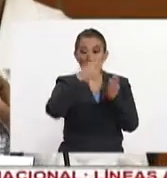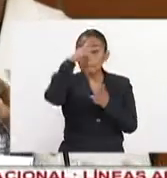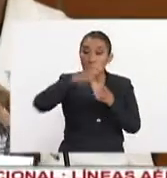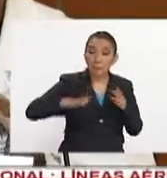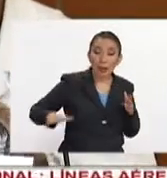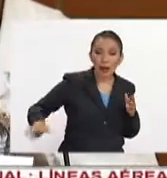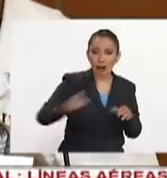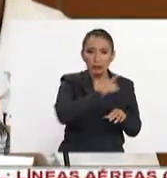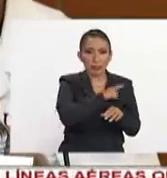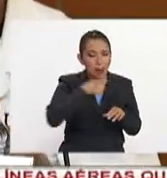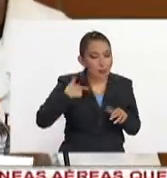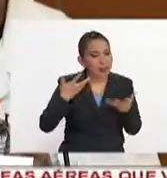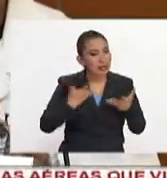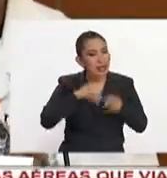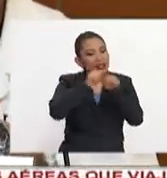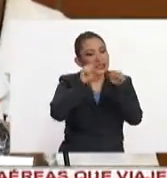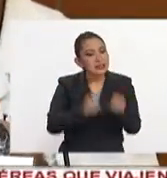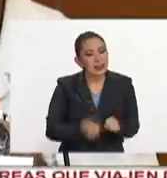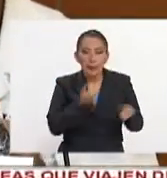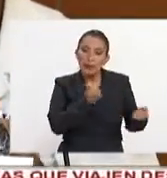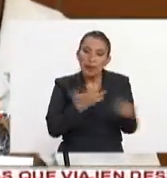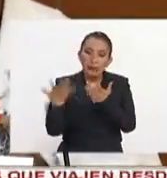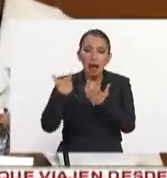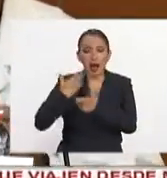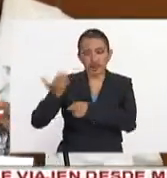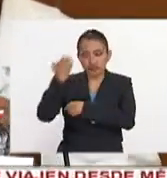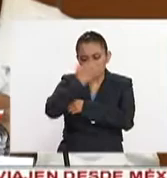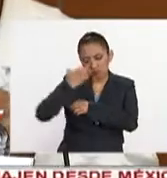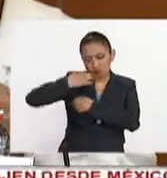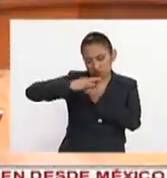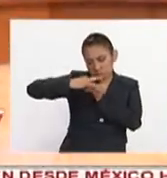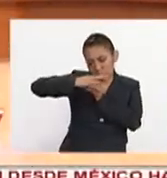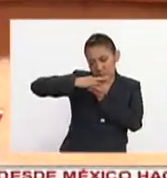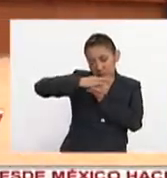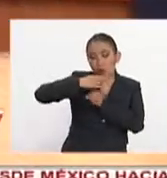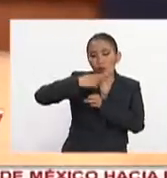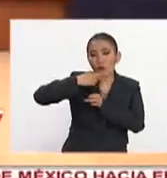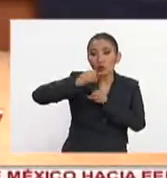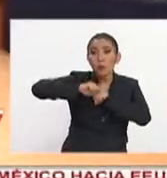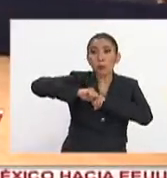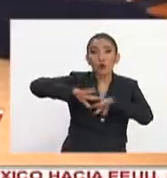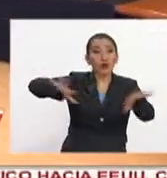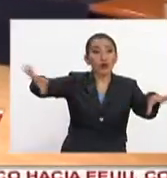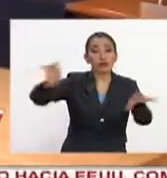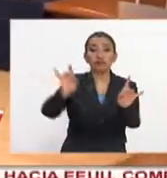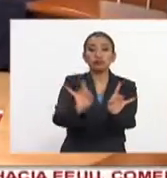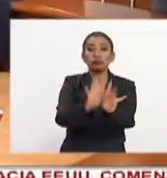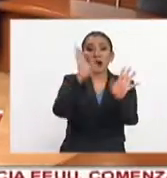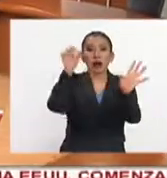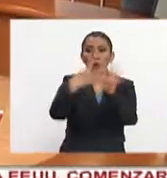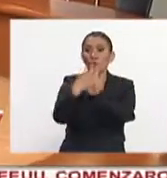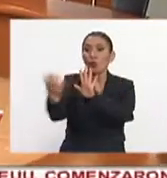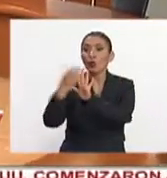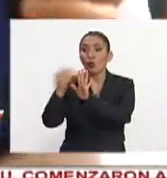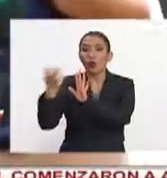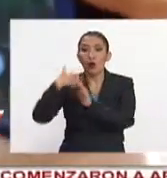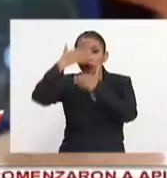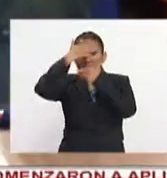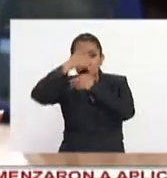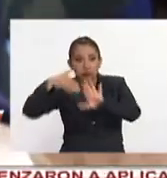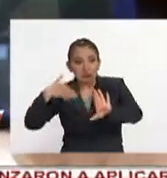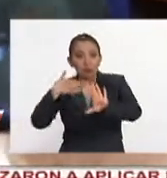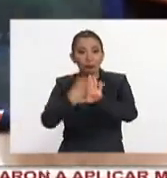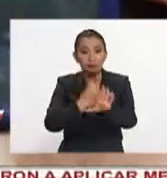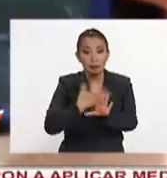México debería contar con sistemas portátiles de monitoreo molecular de uso masivo en casos de pandemia y bioterrorismo.